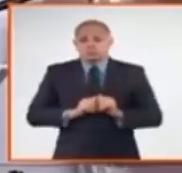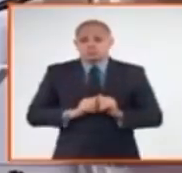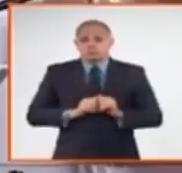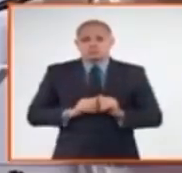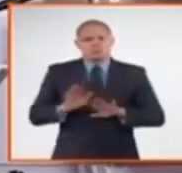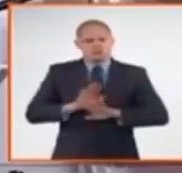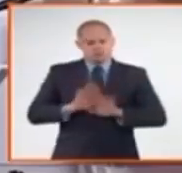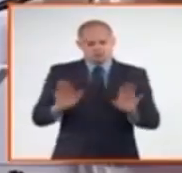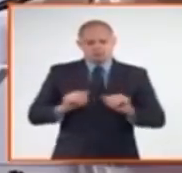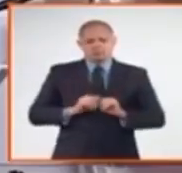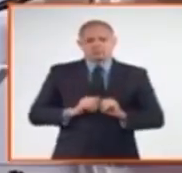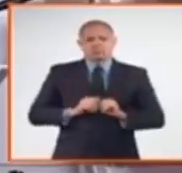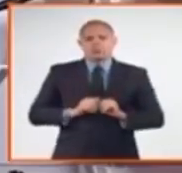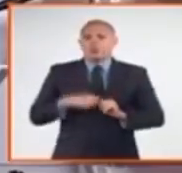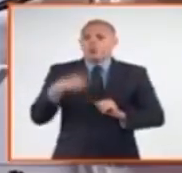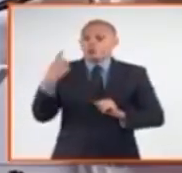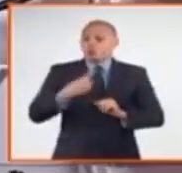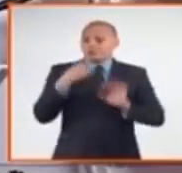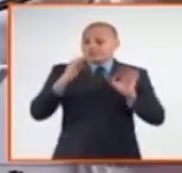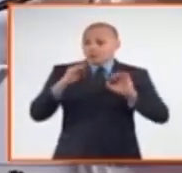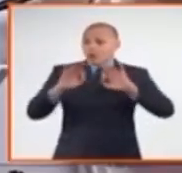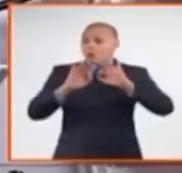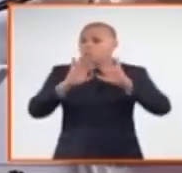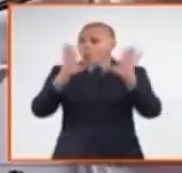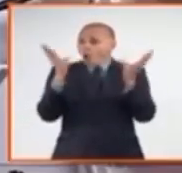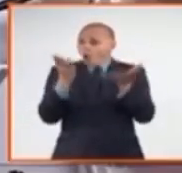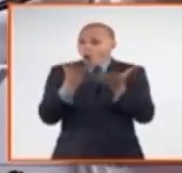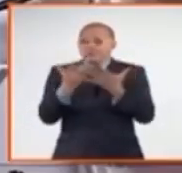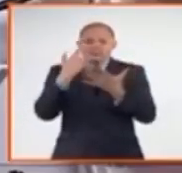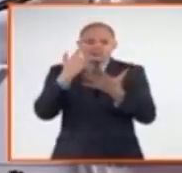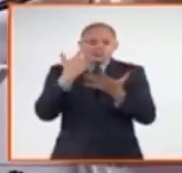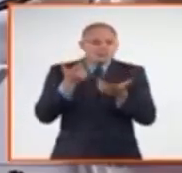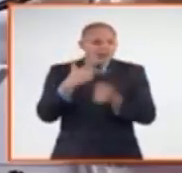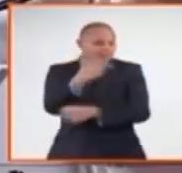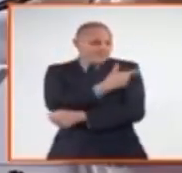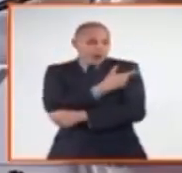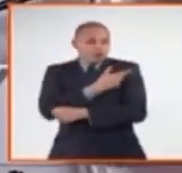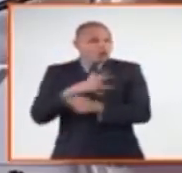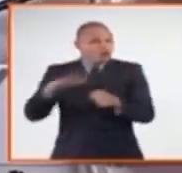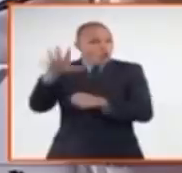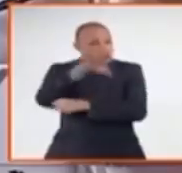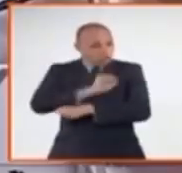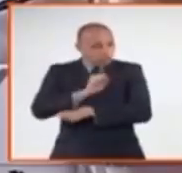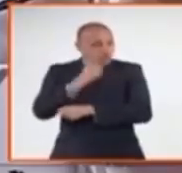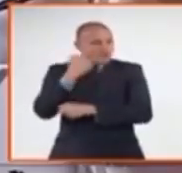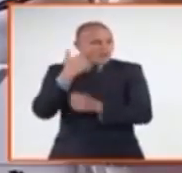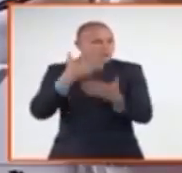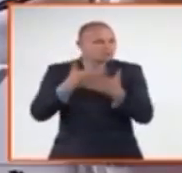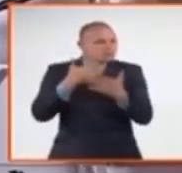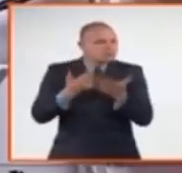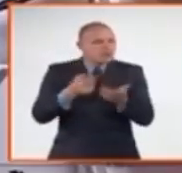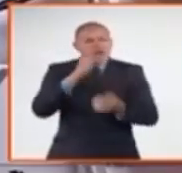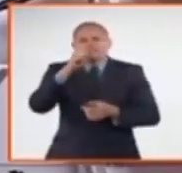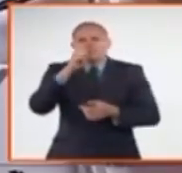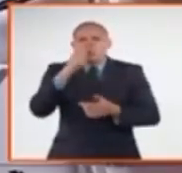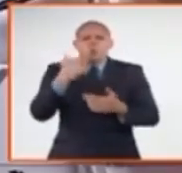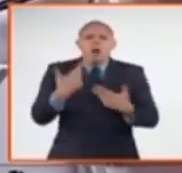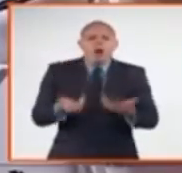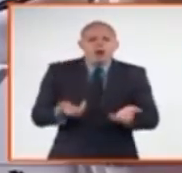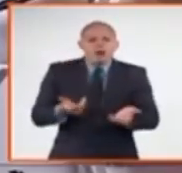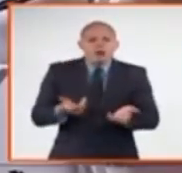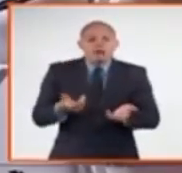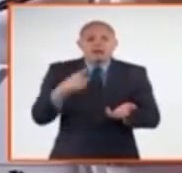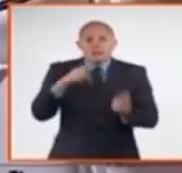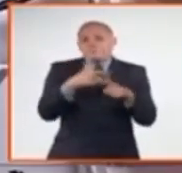vacunas hoy existe demostrar un 100 por ciento de eficacia para evitar la muerte para